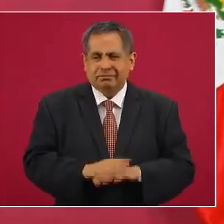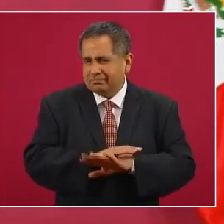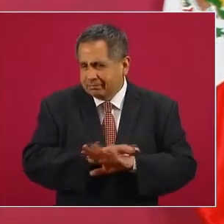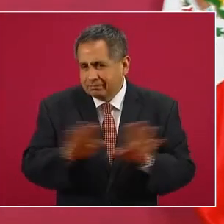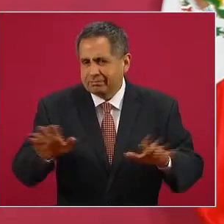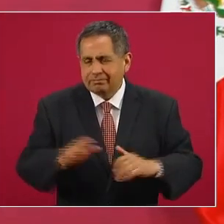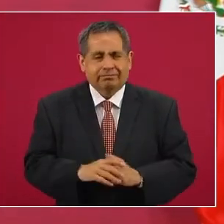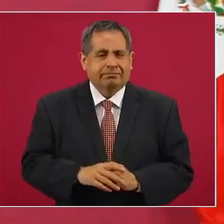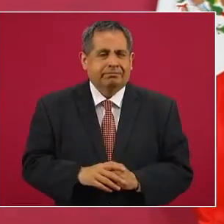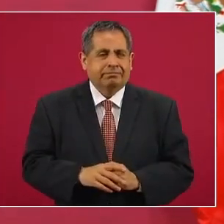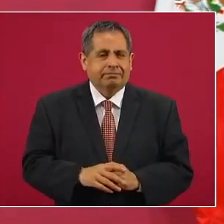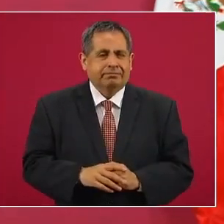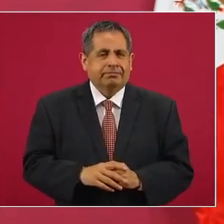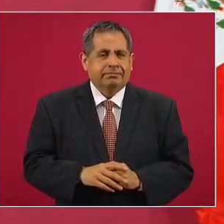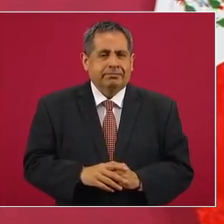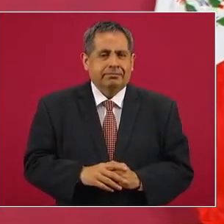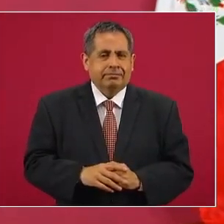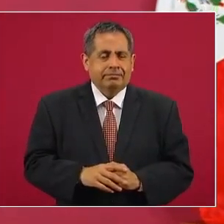ya